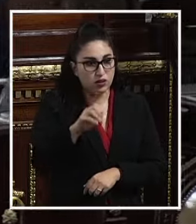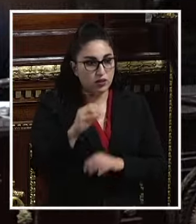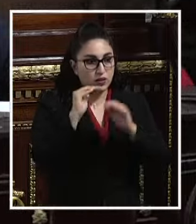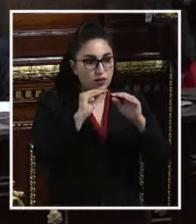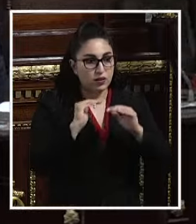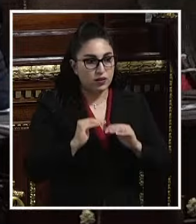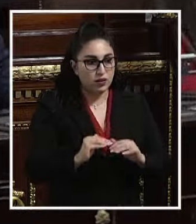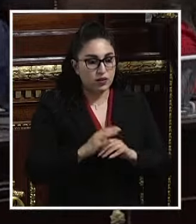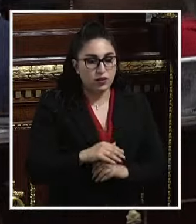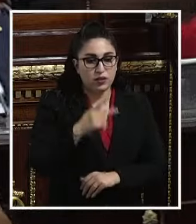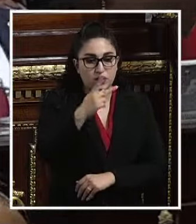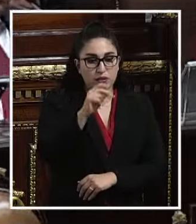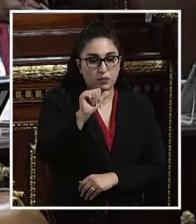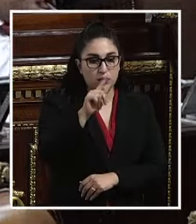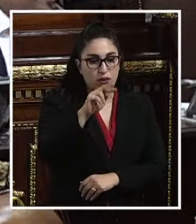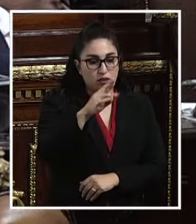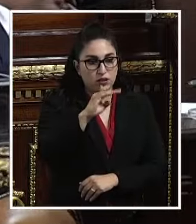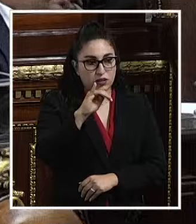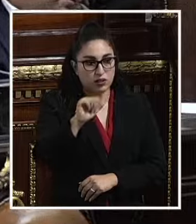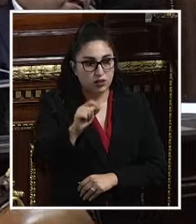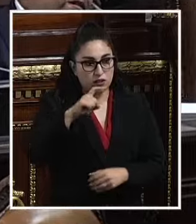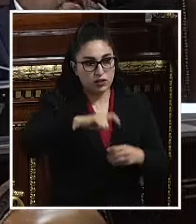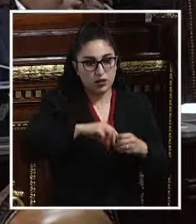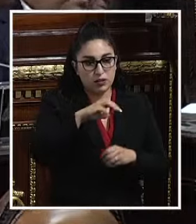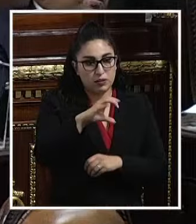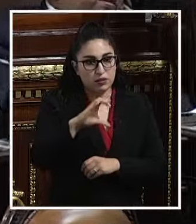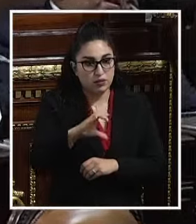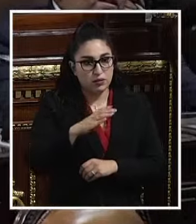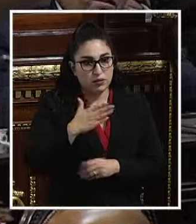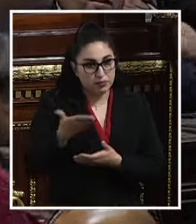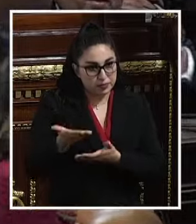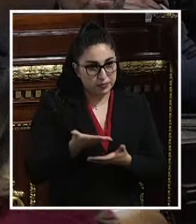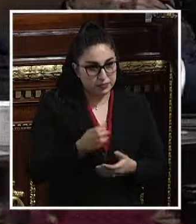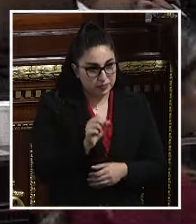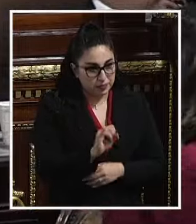Urriza Arellano Patricia, bancada naranja, presente.